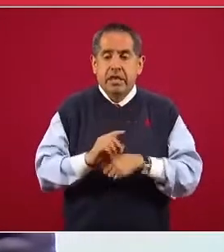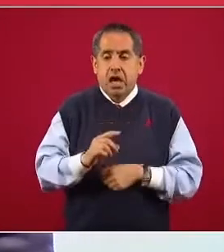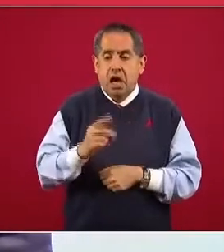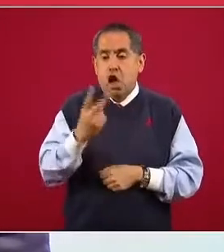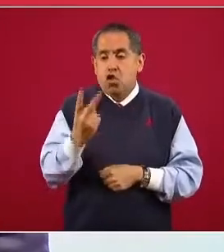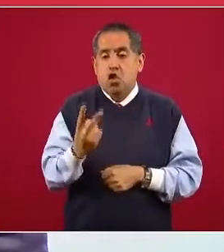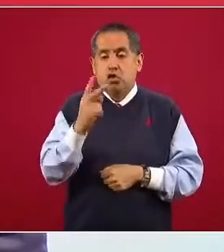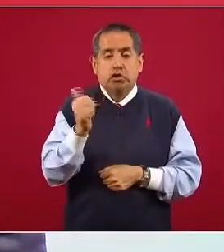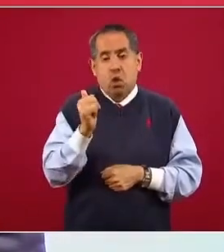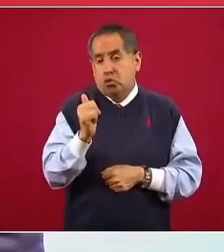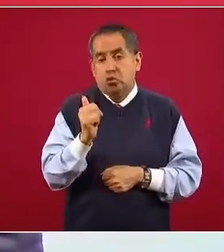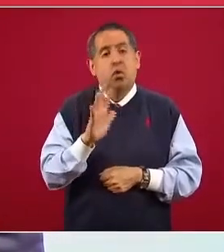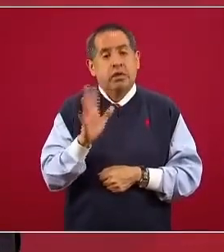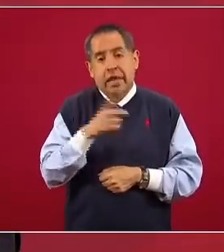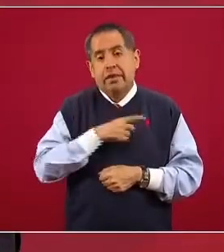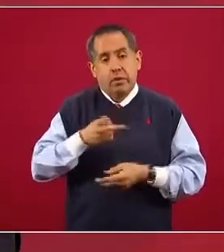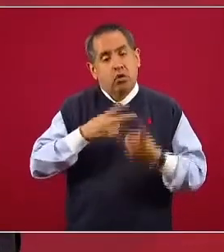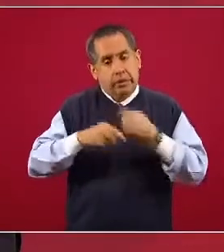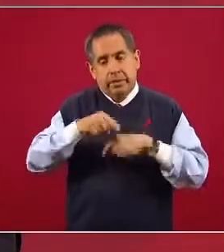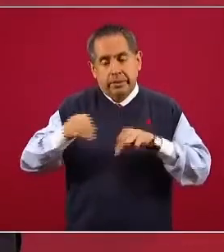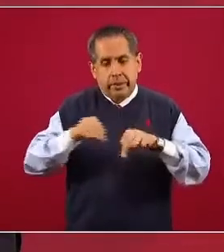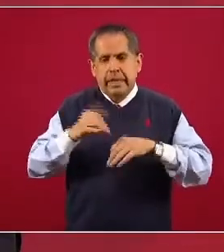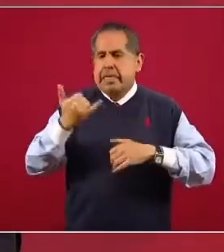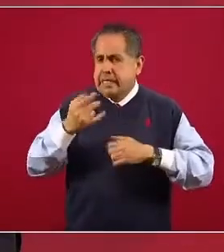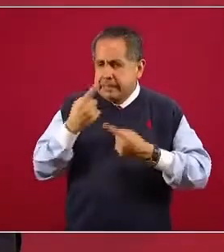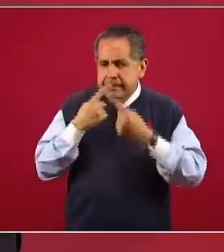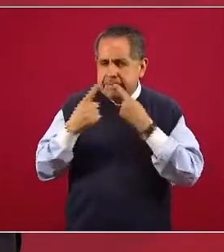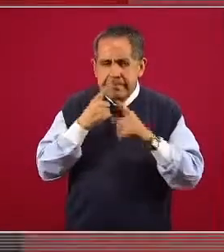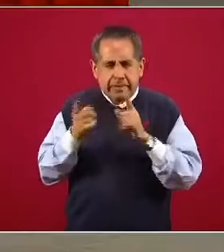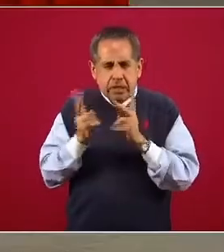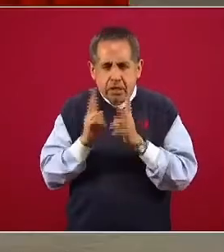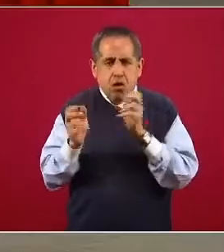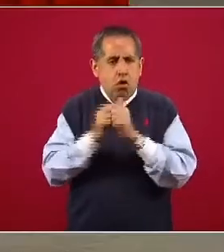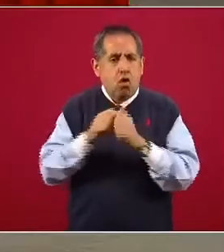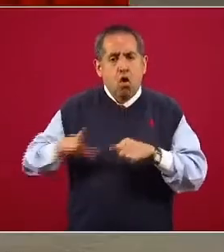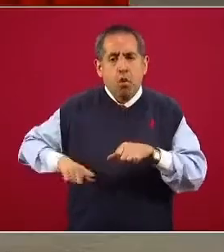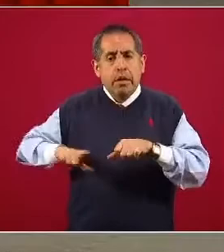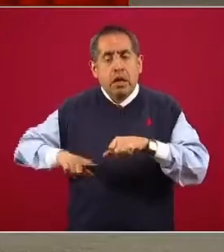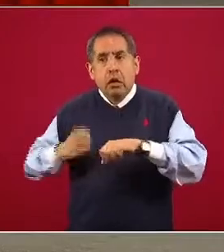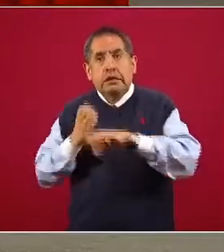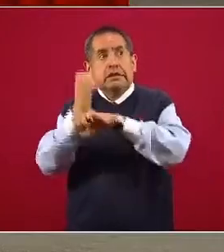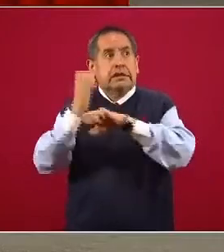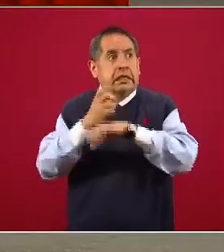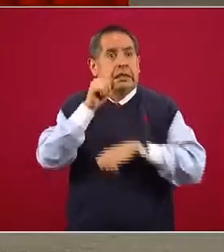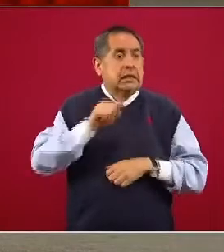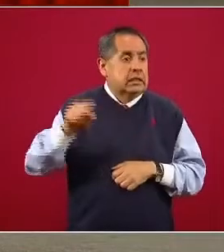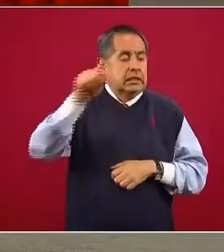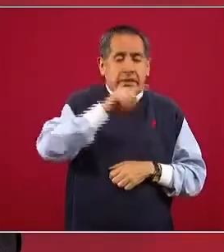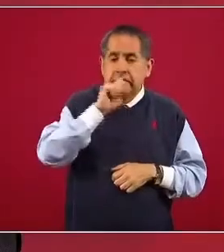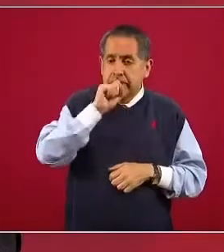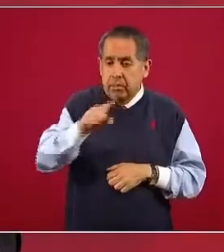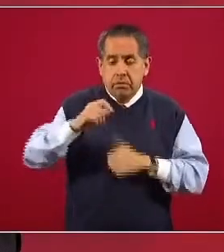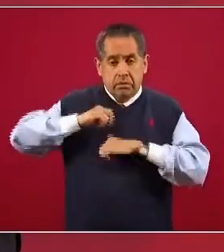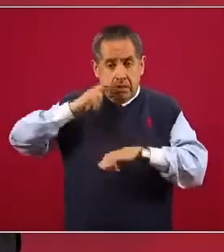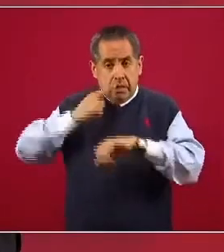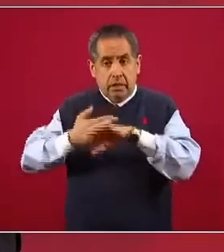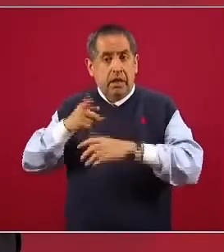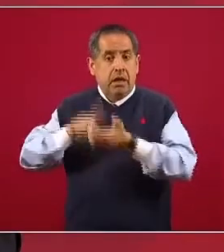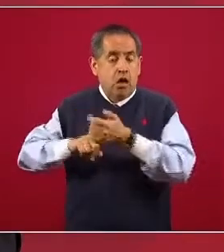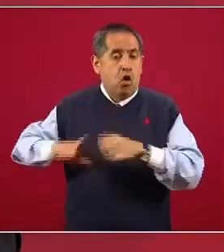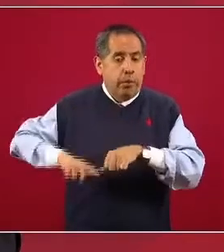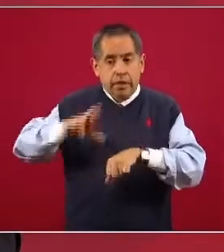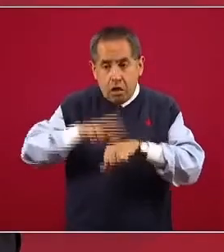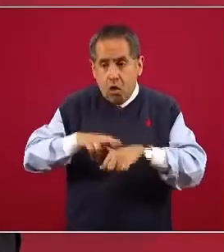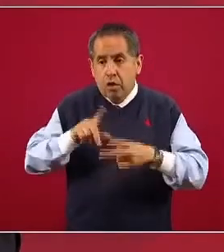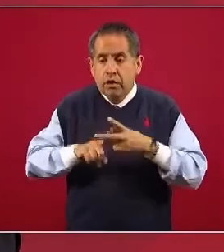del 2 de agosto y hemos estado conversando precisamente con los gobiernos estatales tanto con los titulares del Poder Ejecutivo